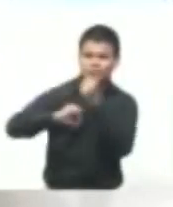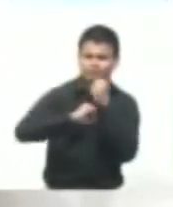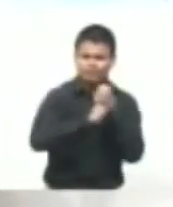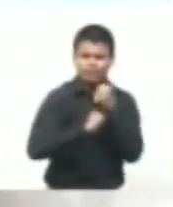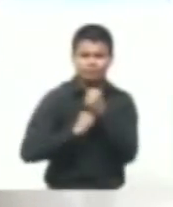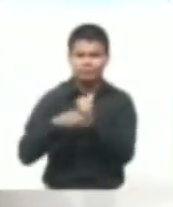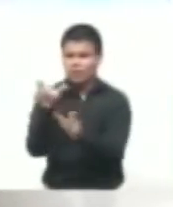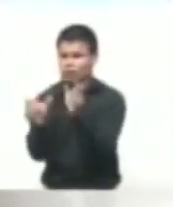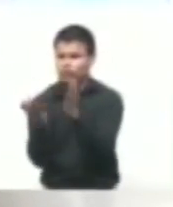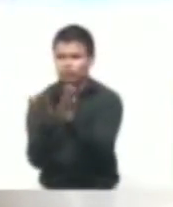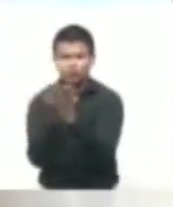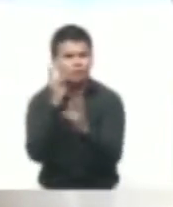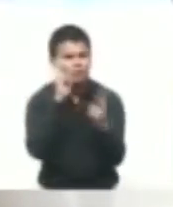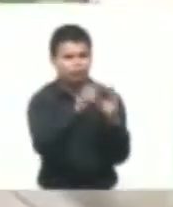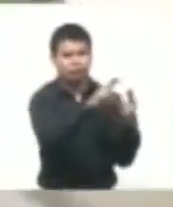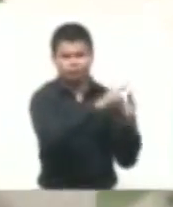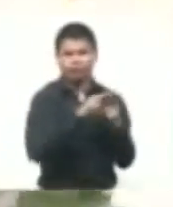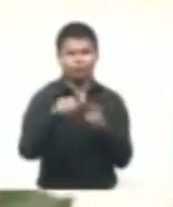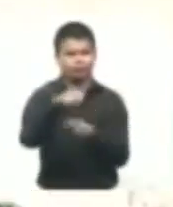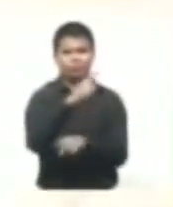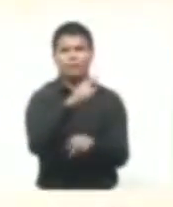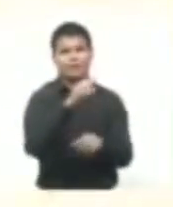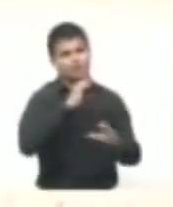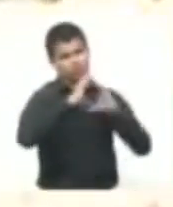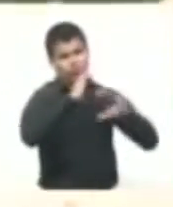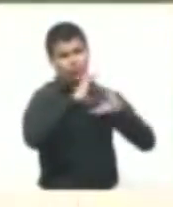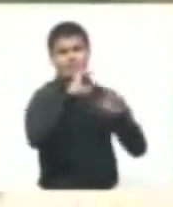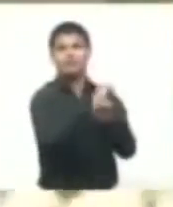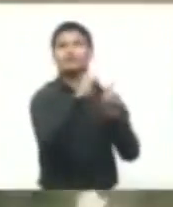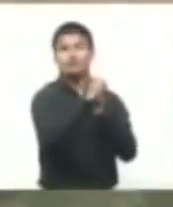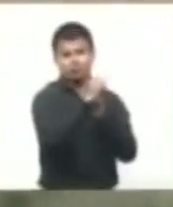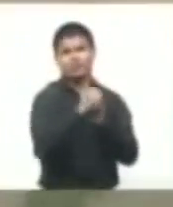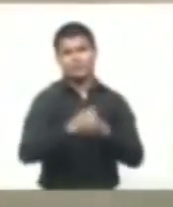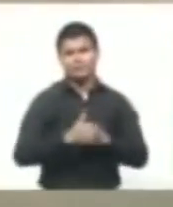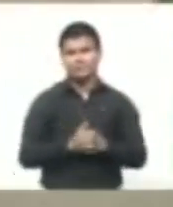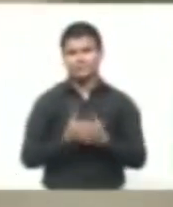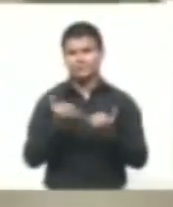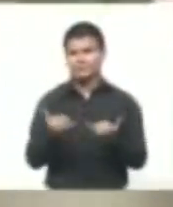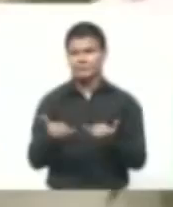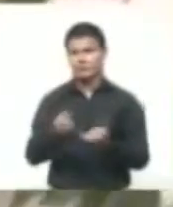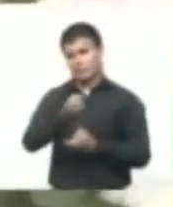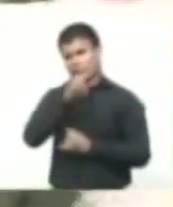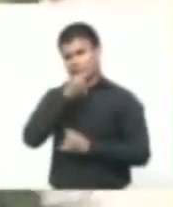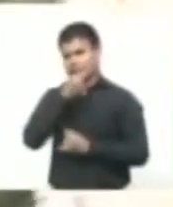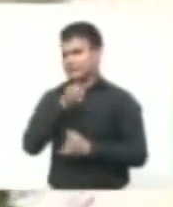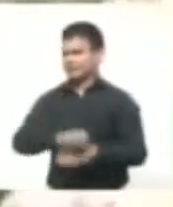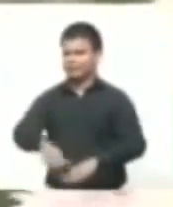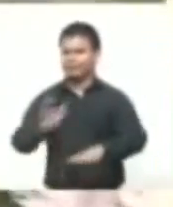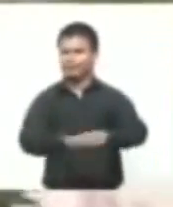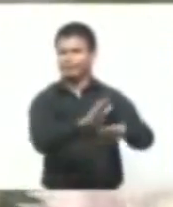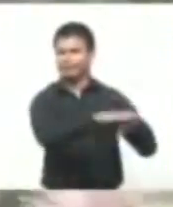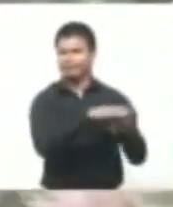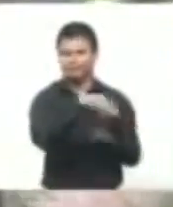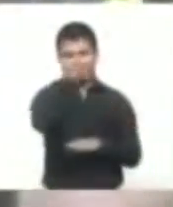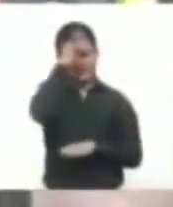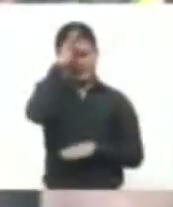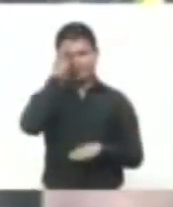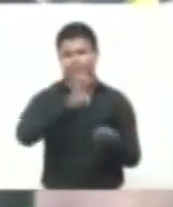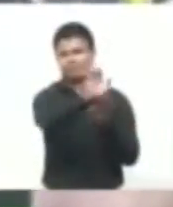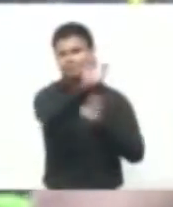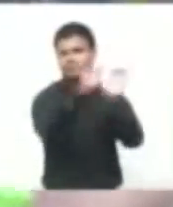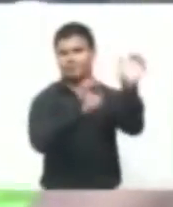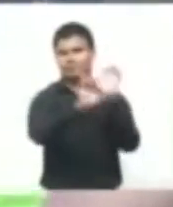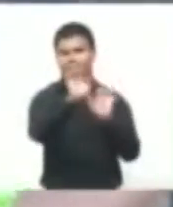estudiantes que la conocieron, especialmente de comunicación social. Y como periodista rechazó las múltiples negligencias médicas que a diario apagan la llama de la vida de